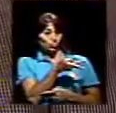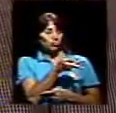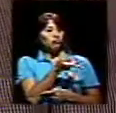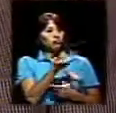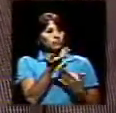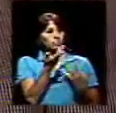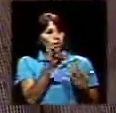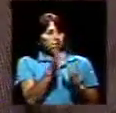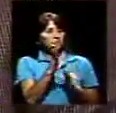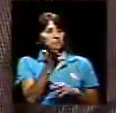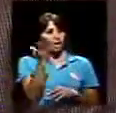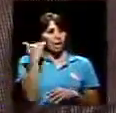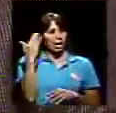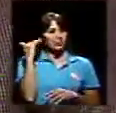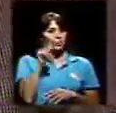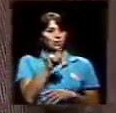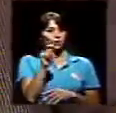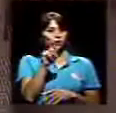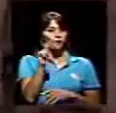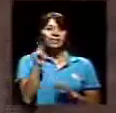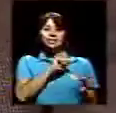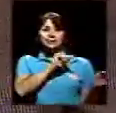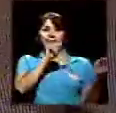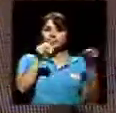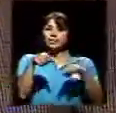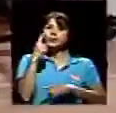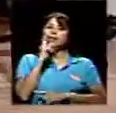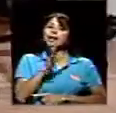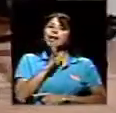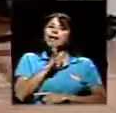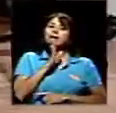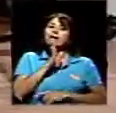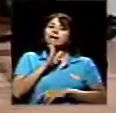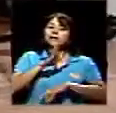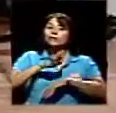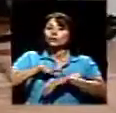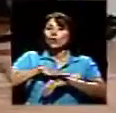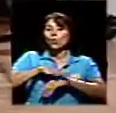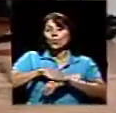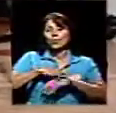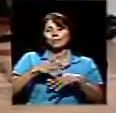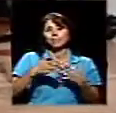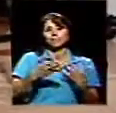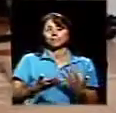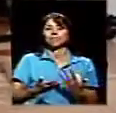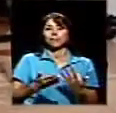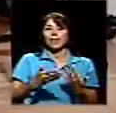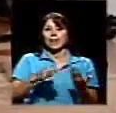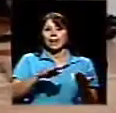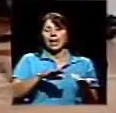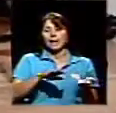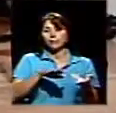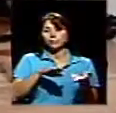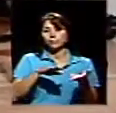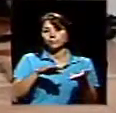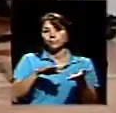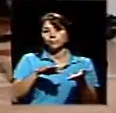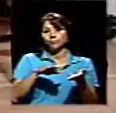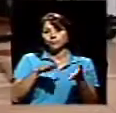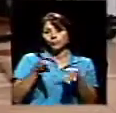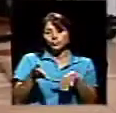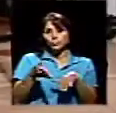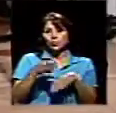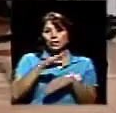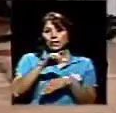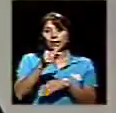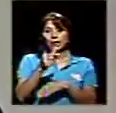algunos meses para reflexionar sobre la partida de don Gerardo Trejos, sería un poco la pregunta para